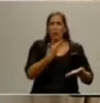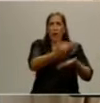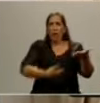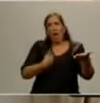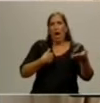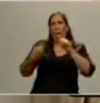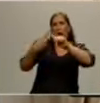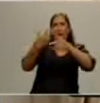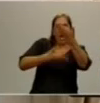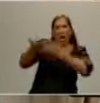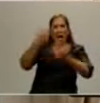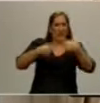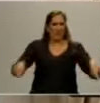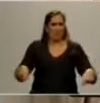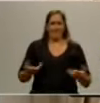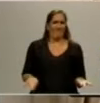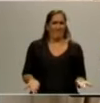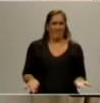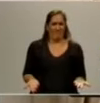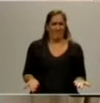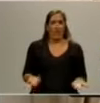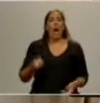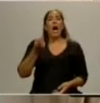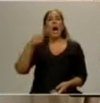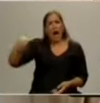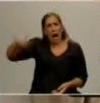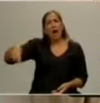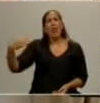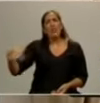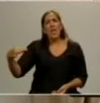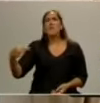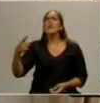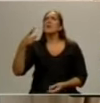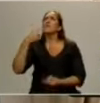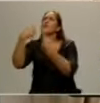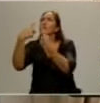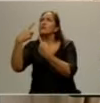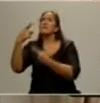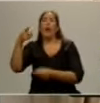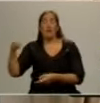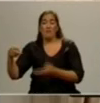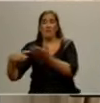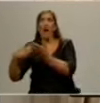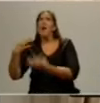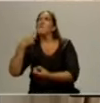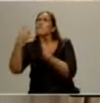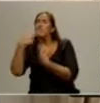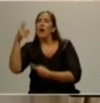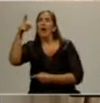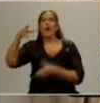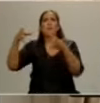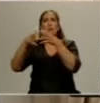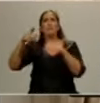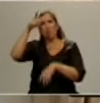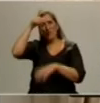sí, si hubieran tomado la molestia de consultar a la Interpol, hubieran visto que fue precisamente la actividad de